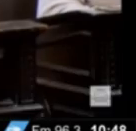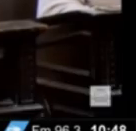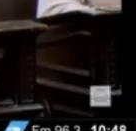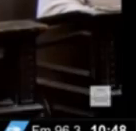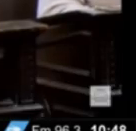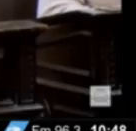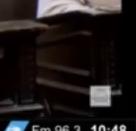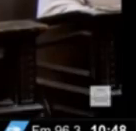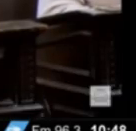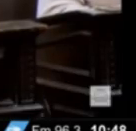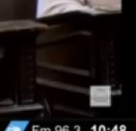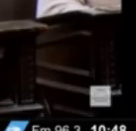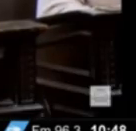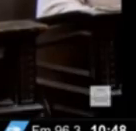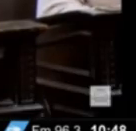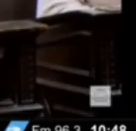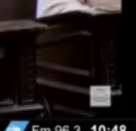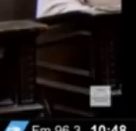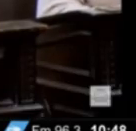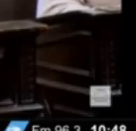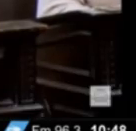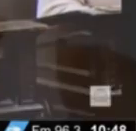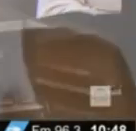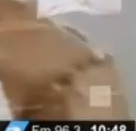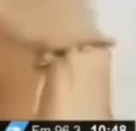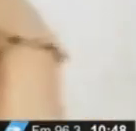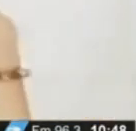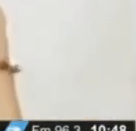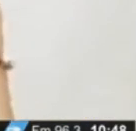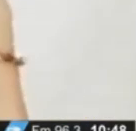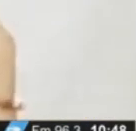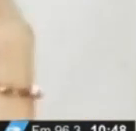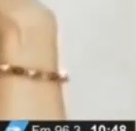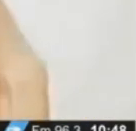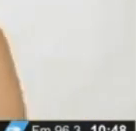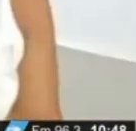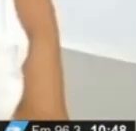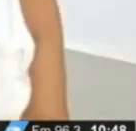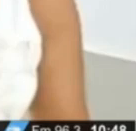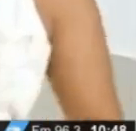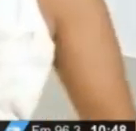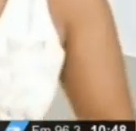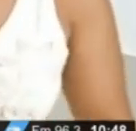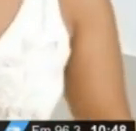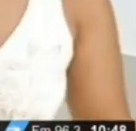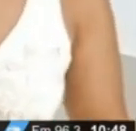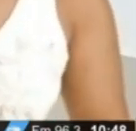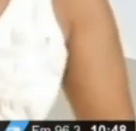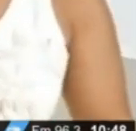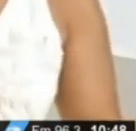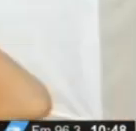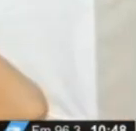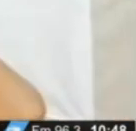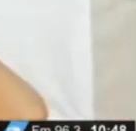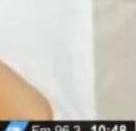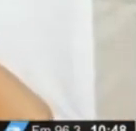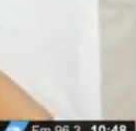de color color en las pestañas hoy le gusta su sonrisa no se siente una extraña hoy